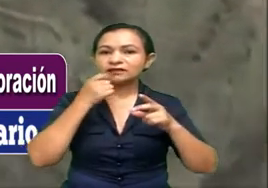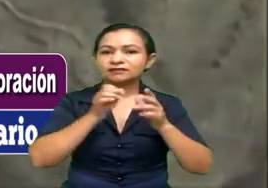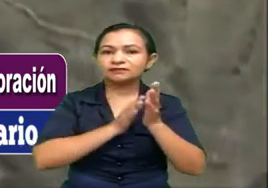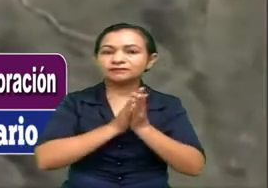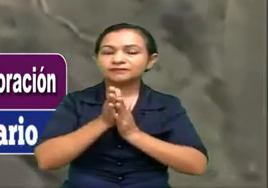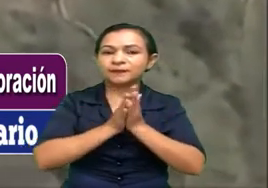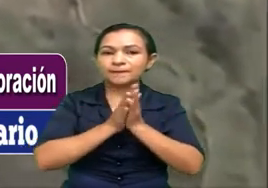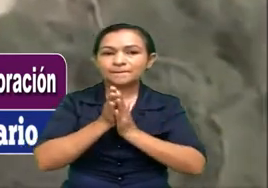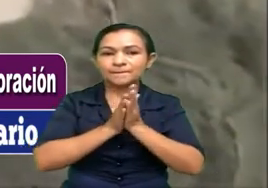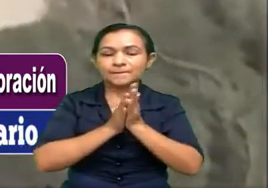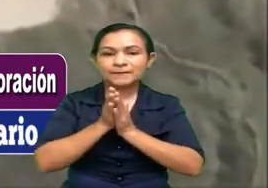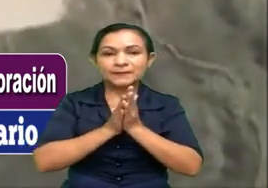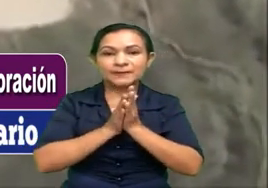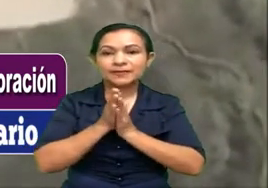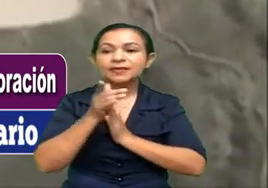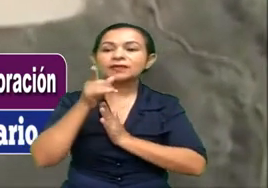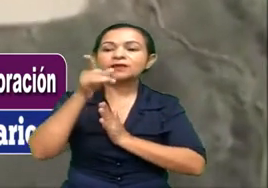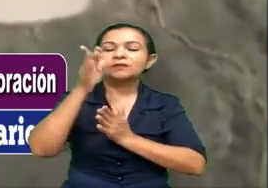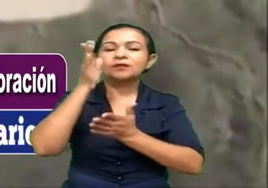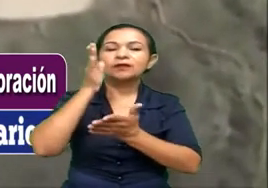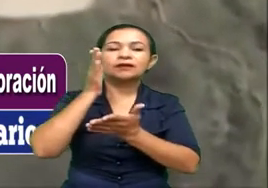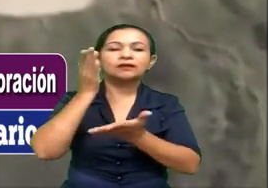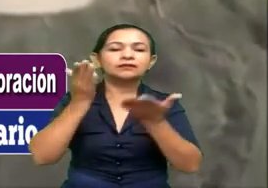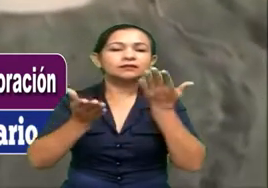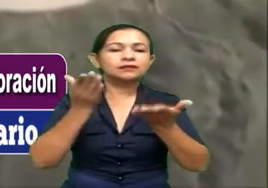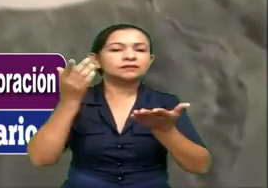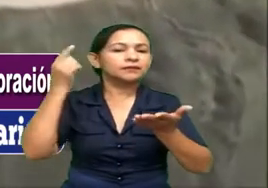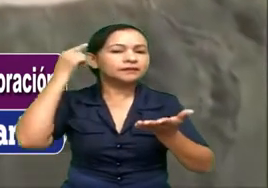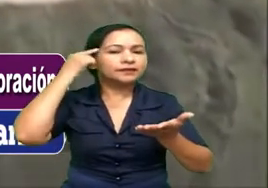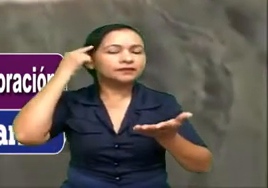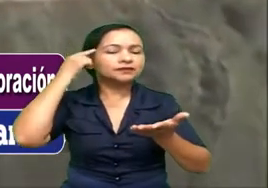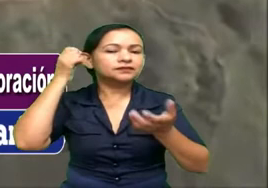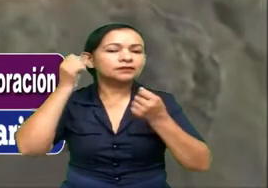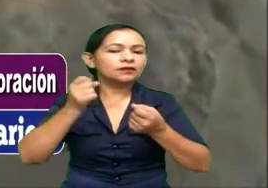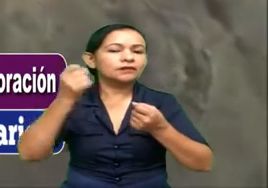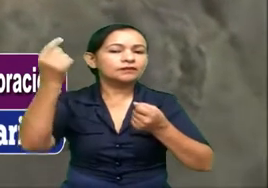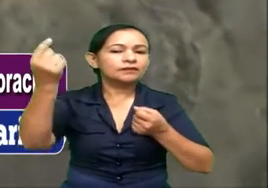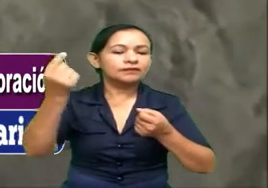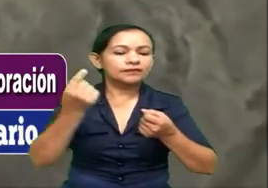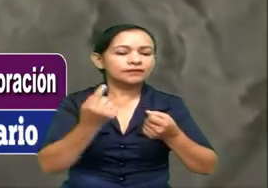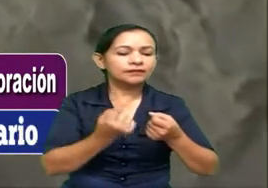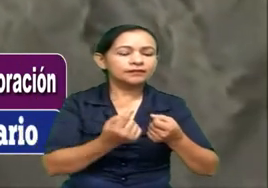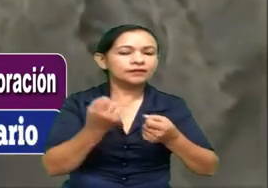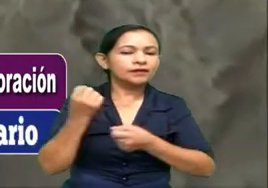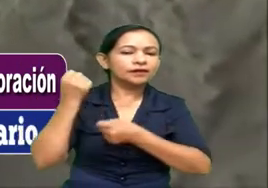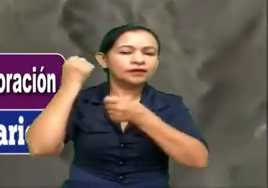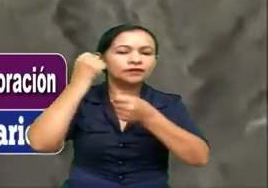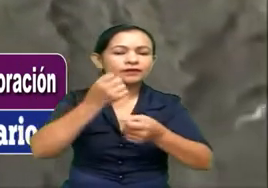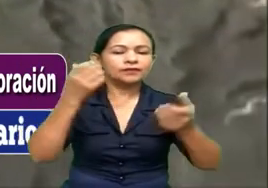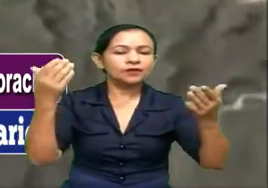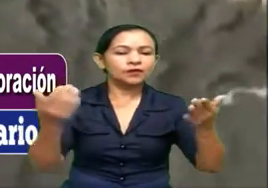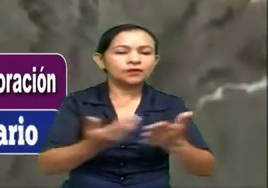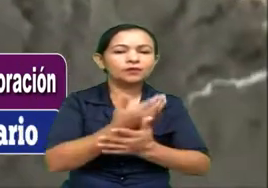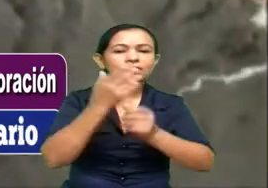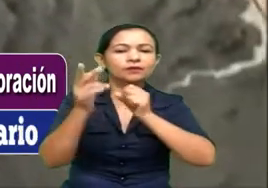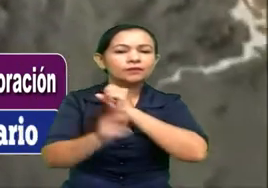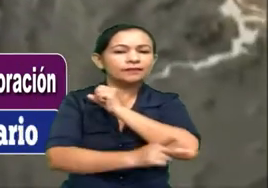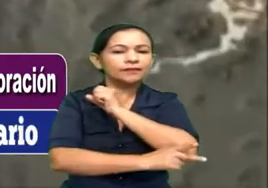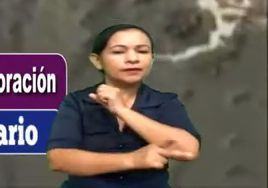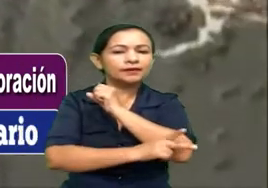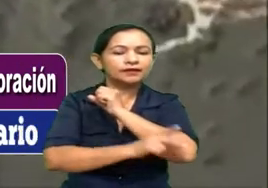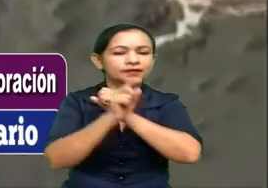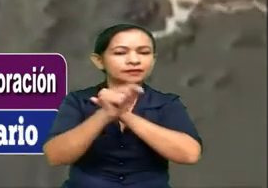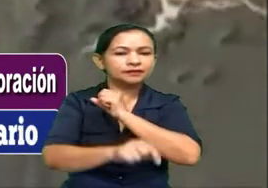el predestinado, y entonces él creía que estaba predestinado para fundar un nuevo Estado. Entonces él